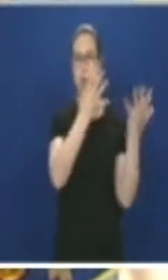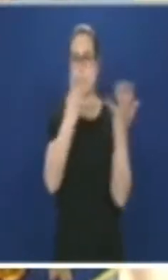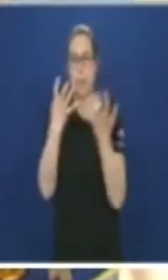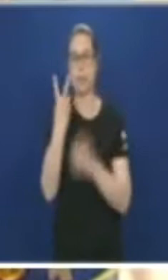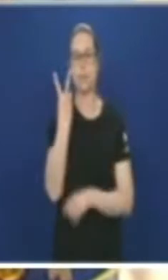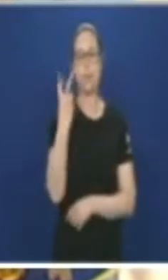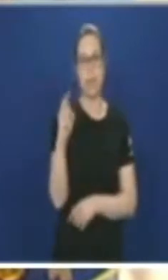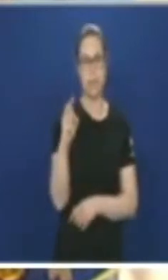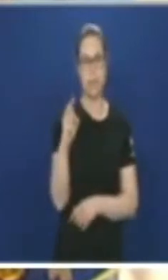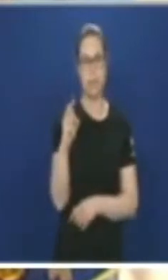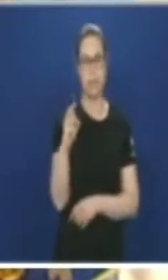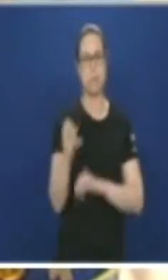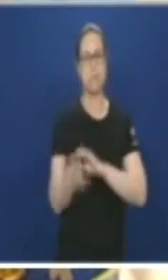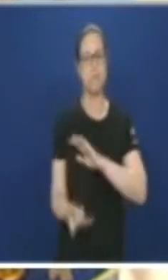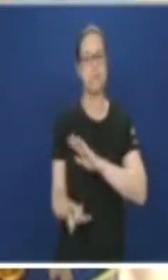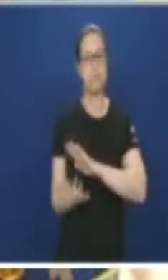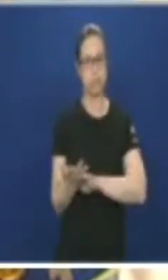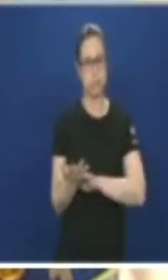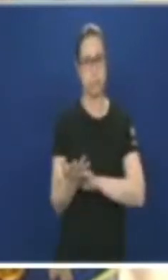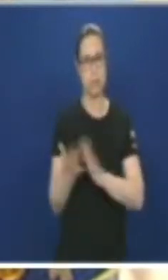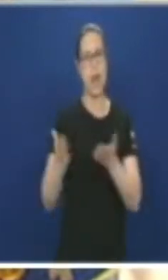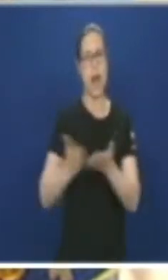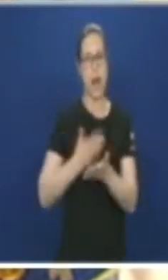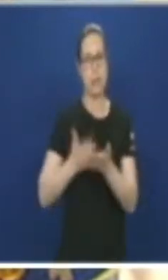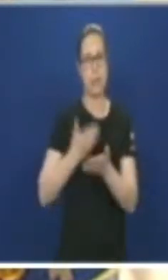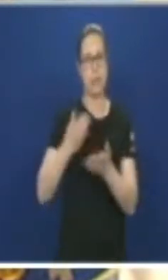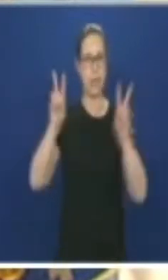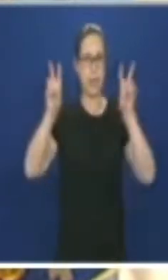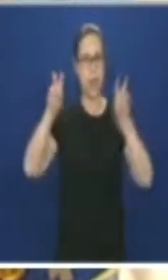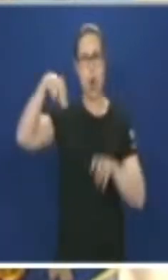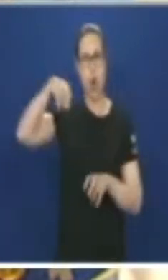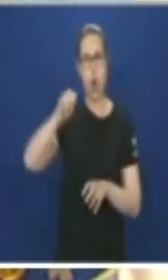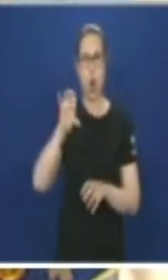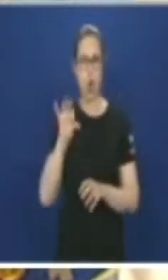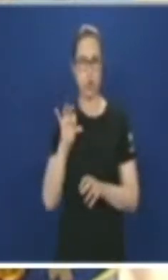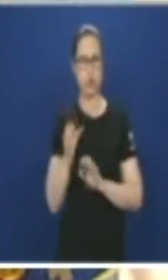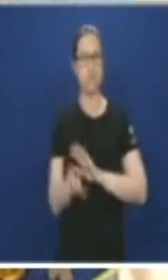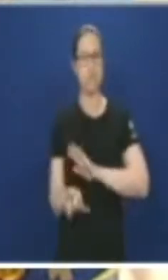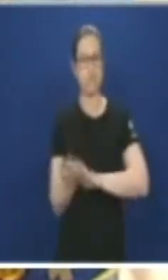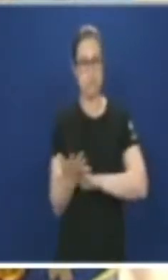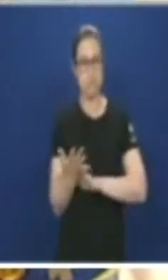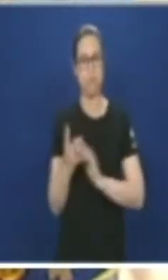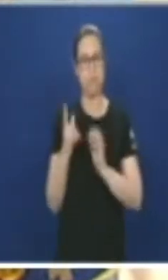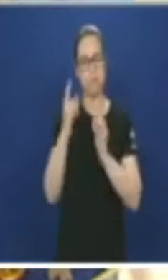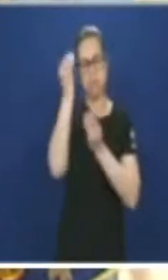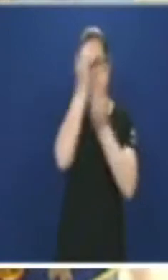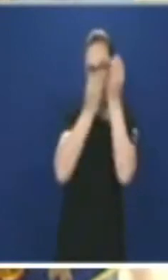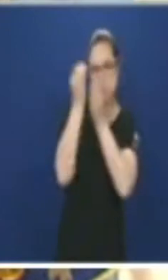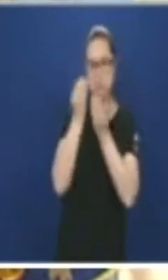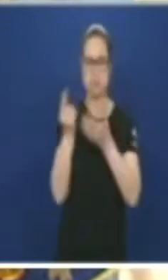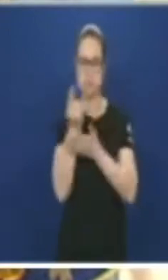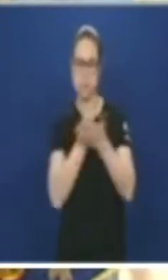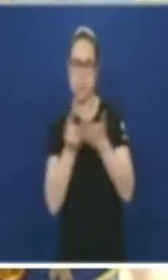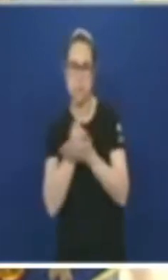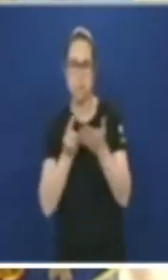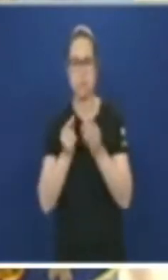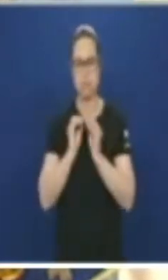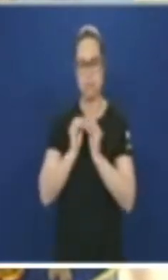a luz o primeiro número da revista Nós, ideada, editada e sostida